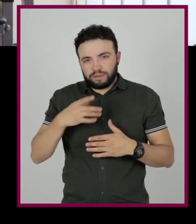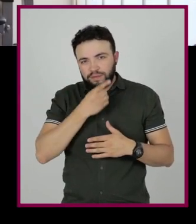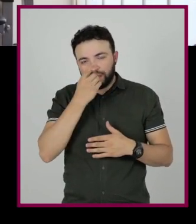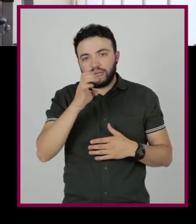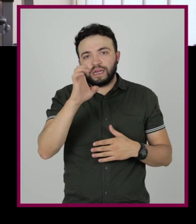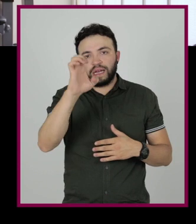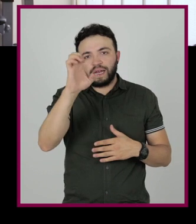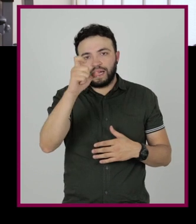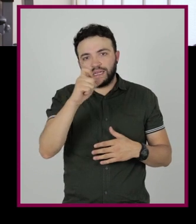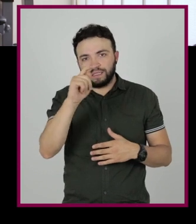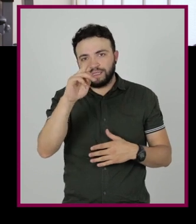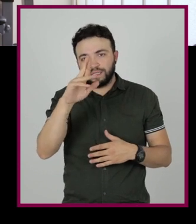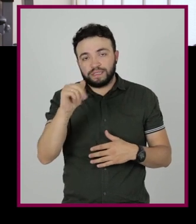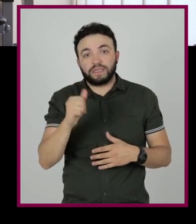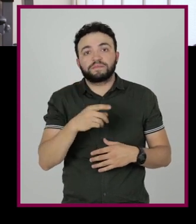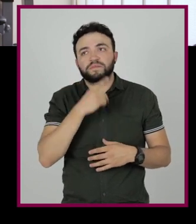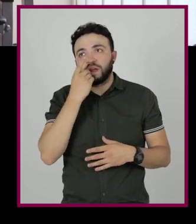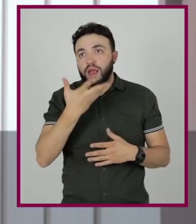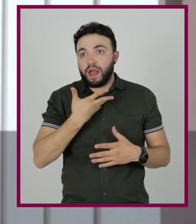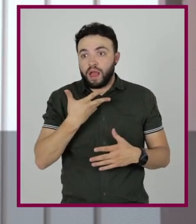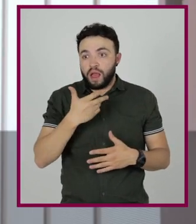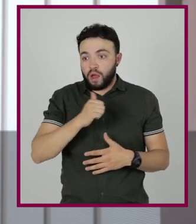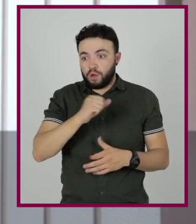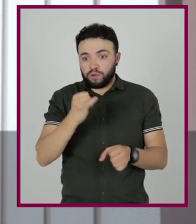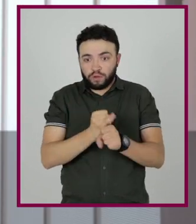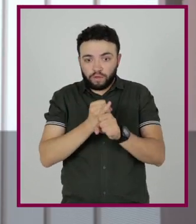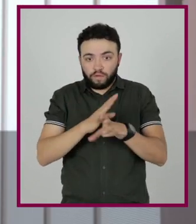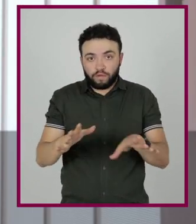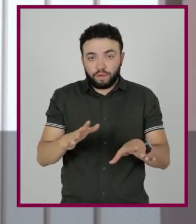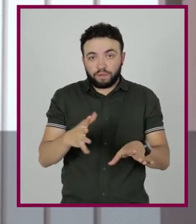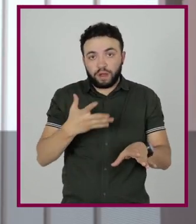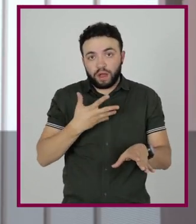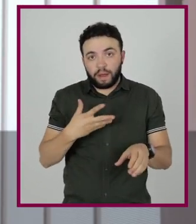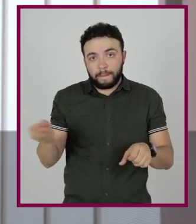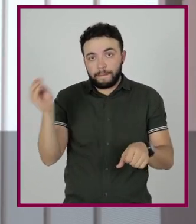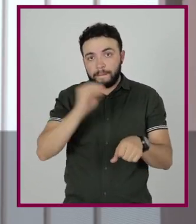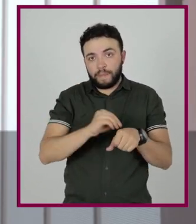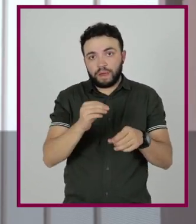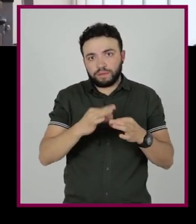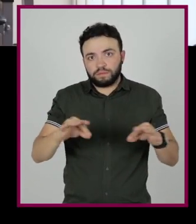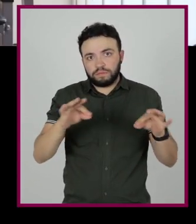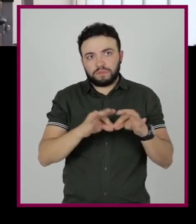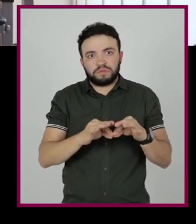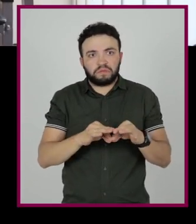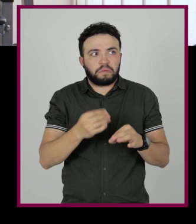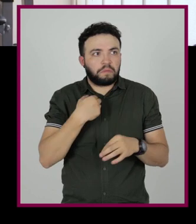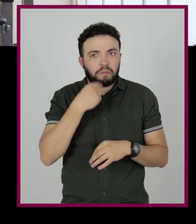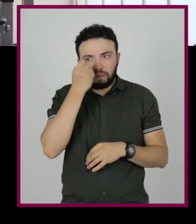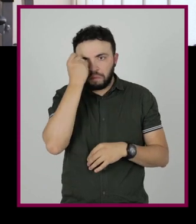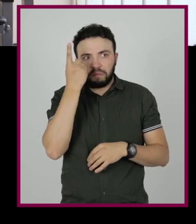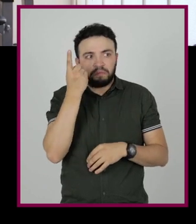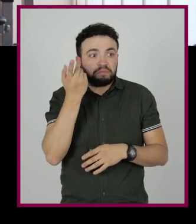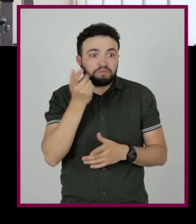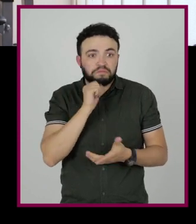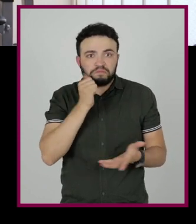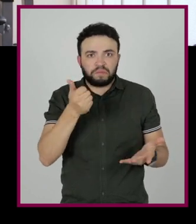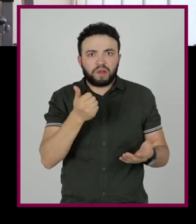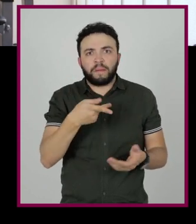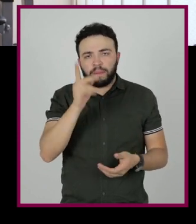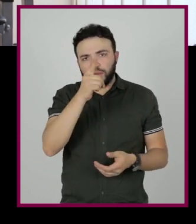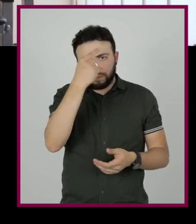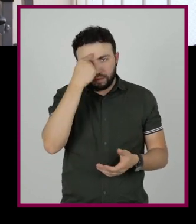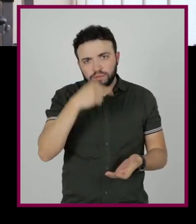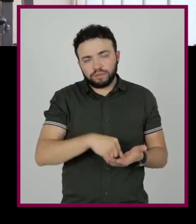información adicional que sea importante? A mí no se me ocurre en estos momentos, pero a ustedes piénsenle. Todo esto